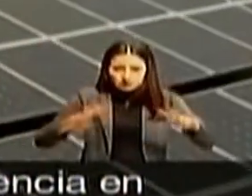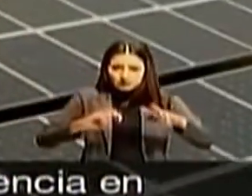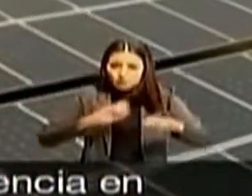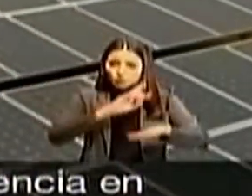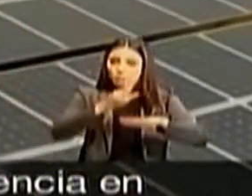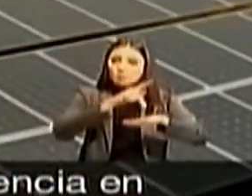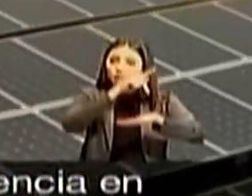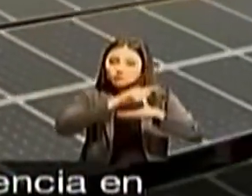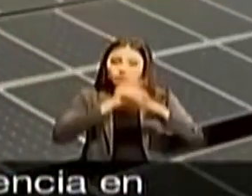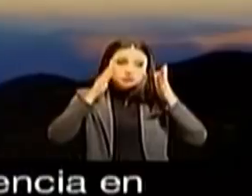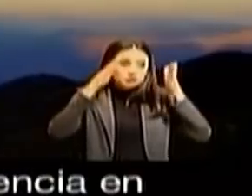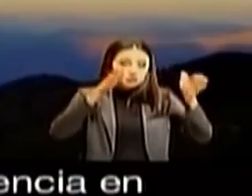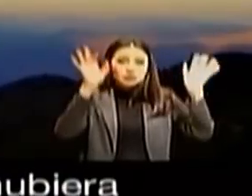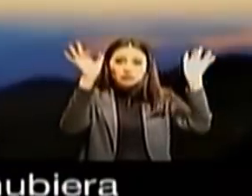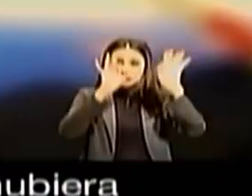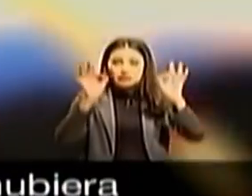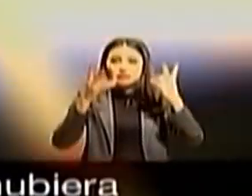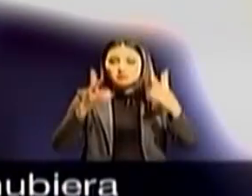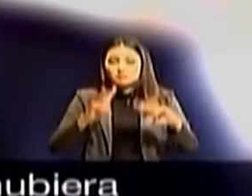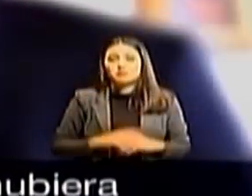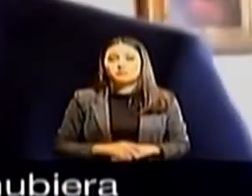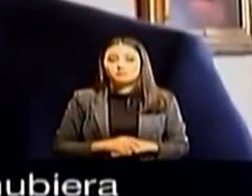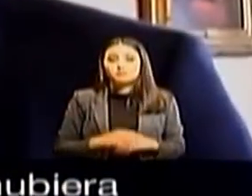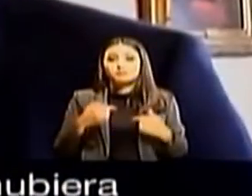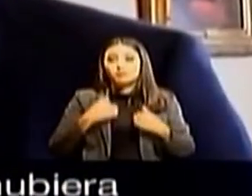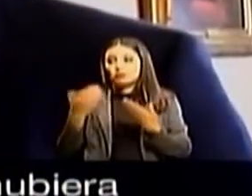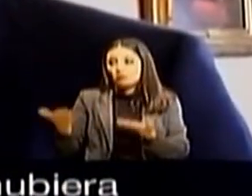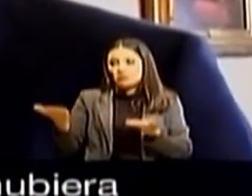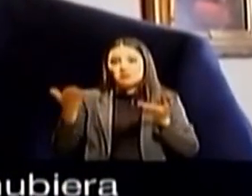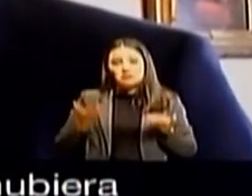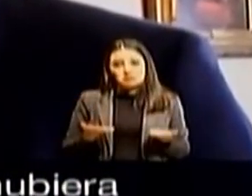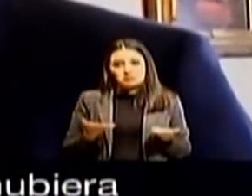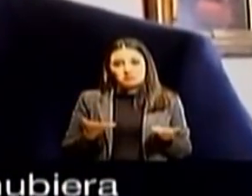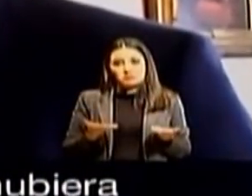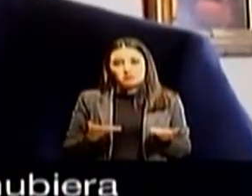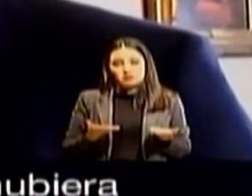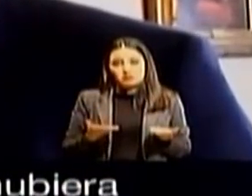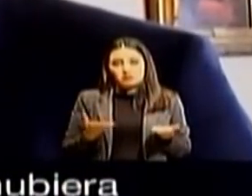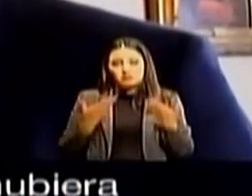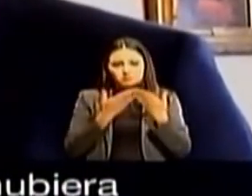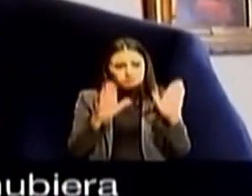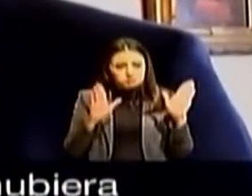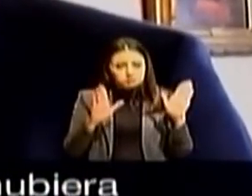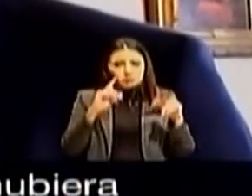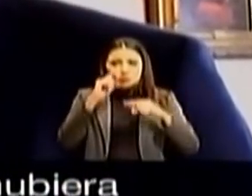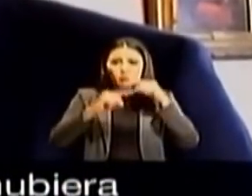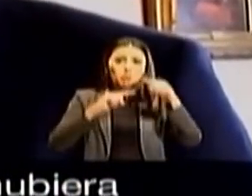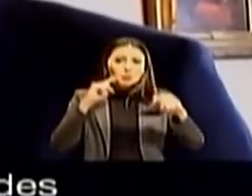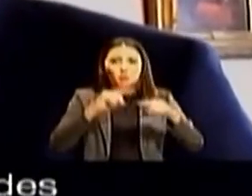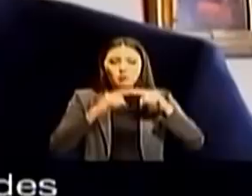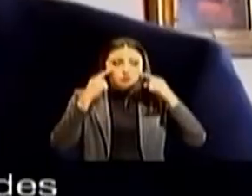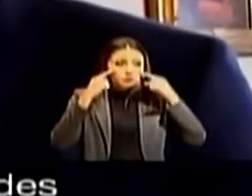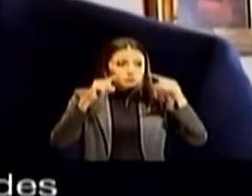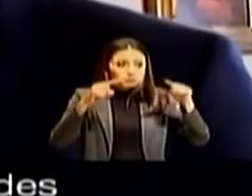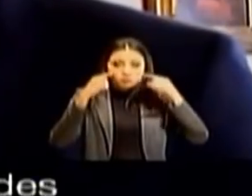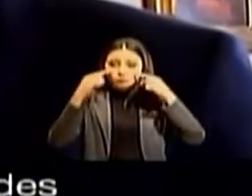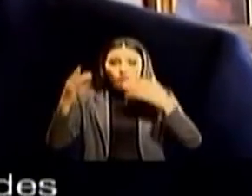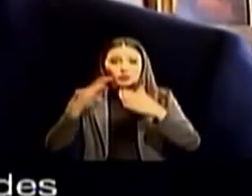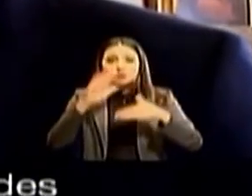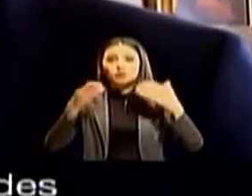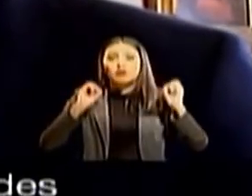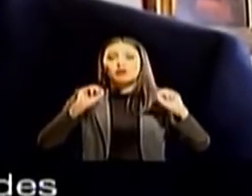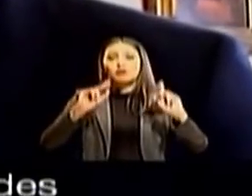innovación en eficiencia energética. Recibí con gran agrado que hubiera apertura en cuanto serán los números, cuáles son